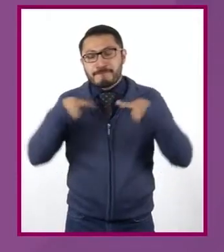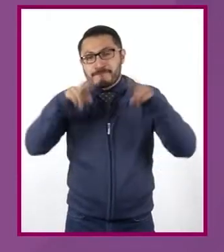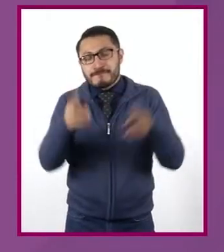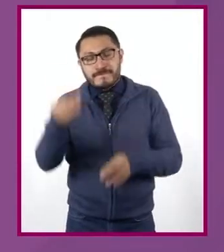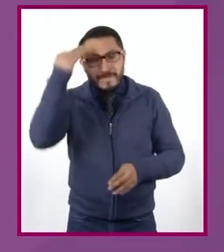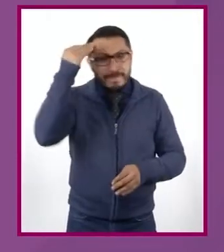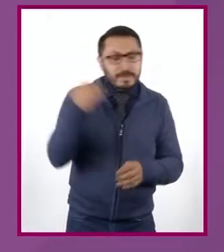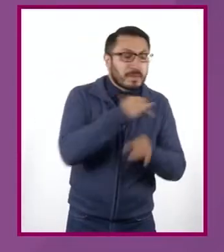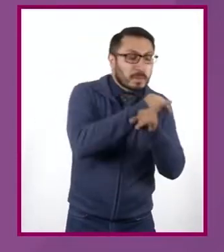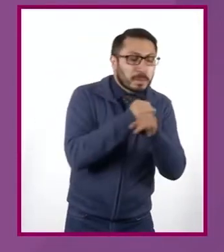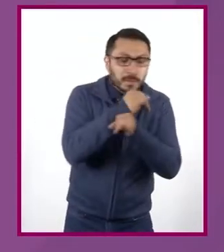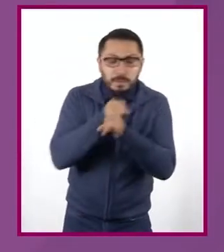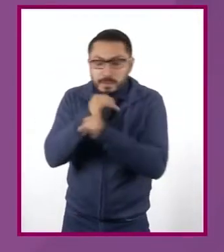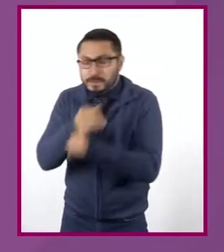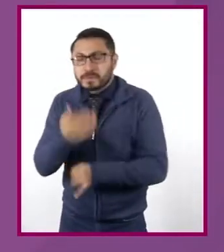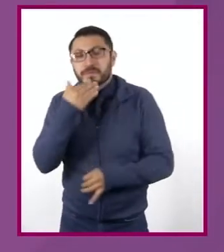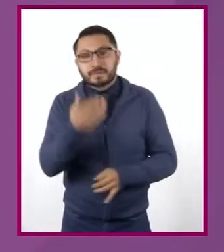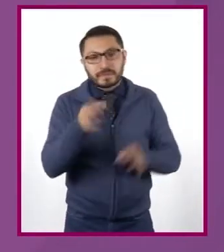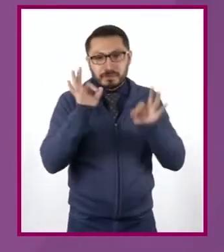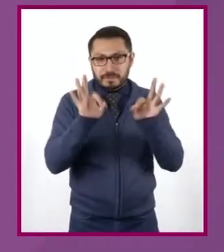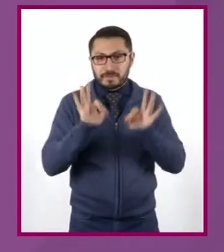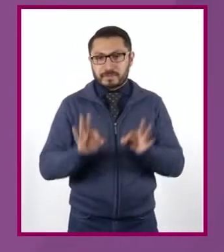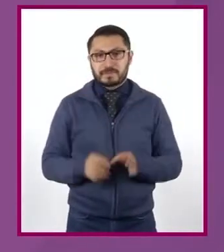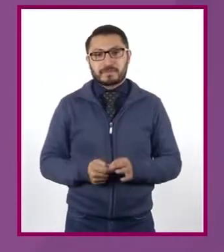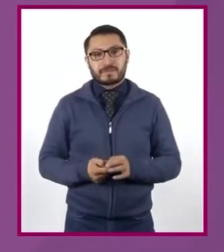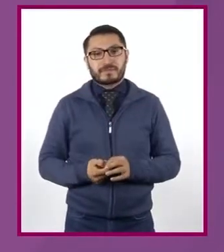más precisas.